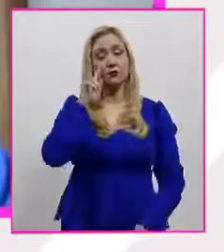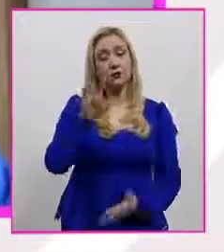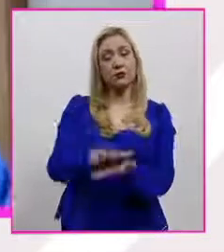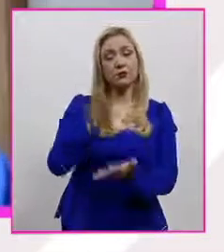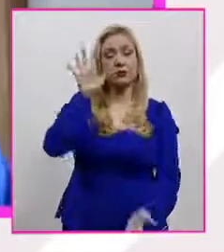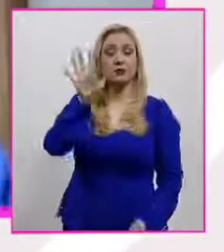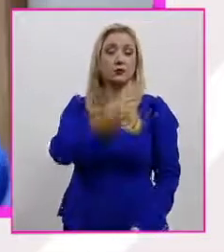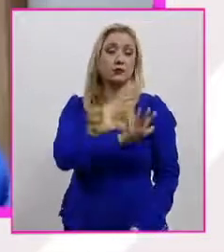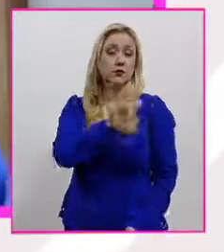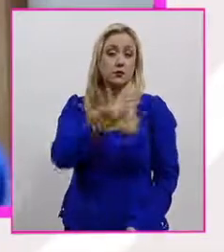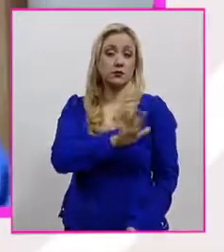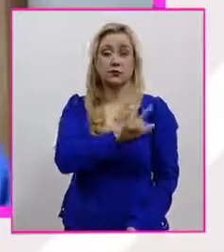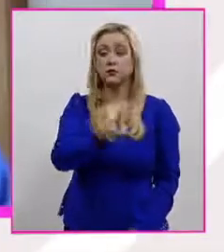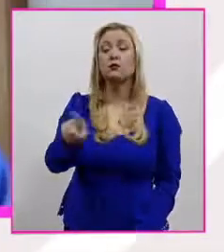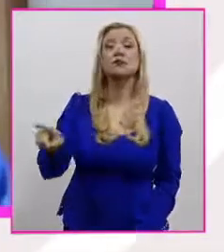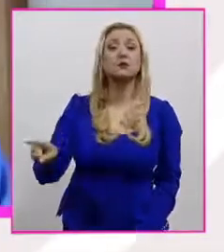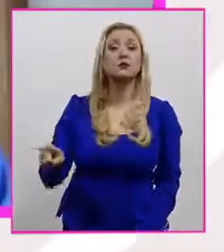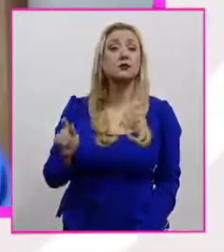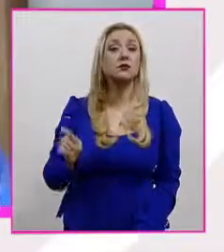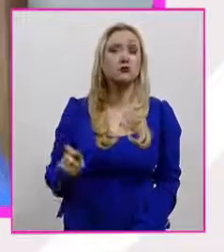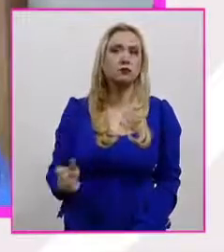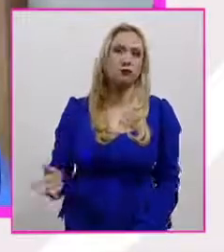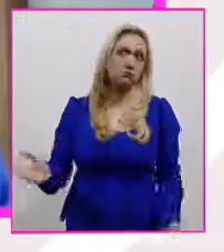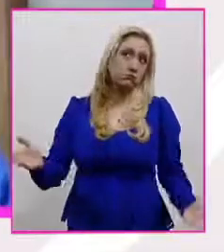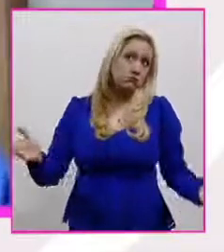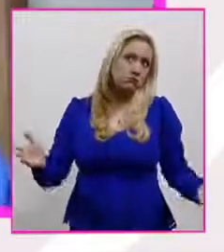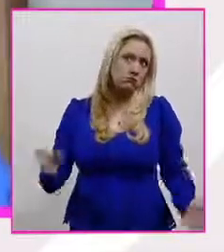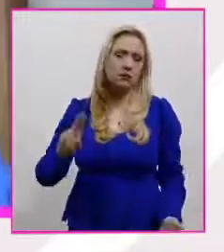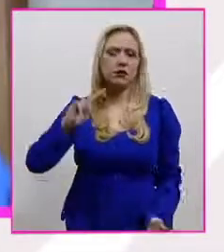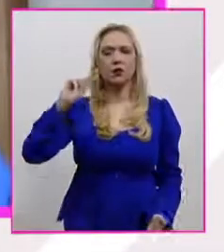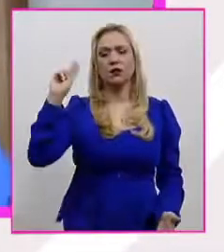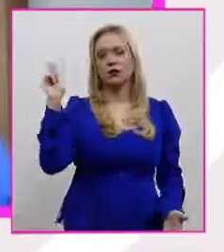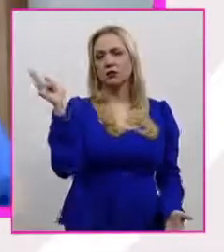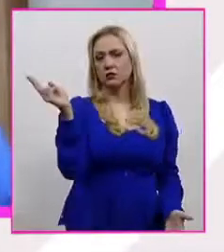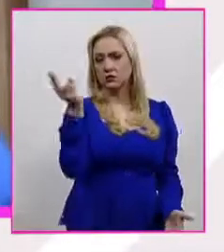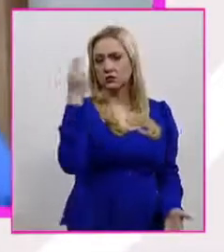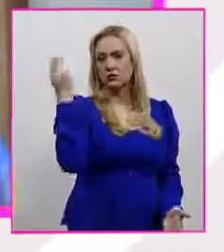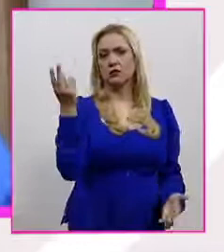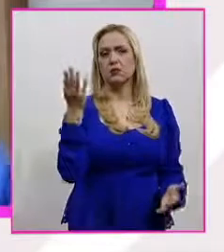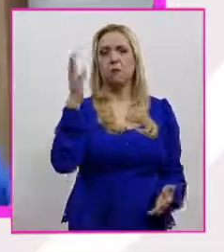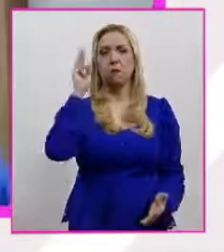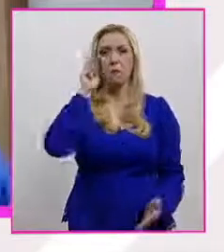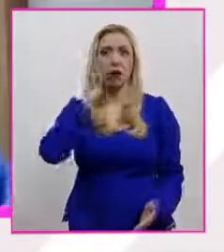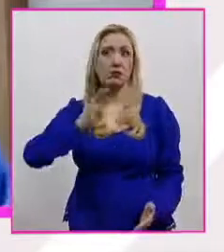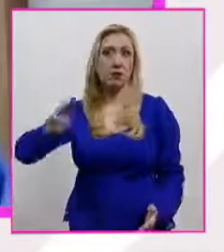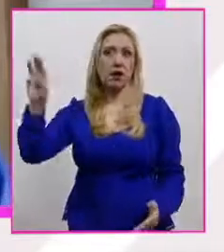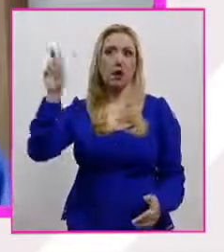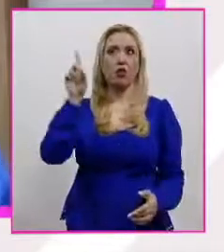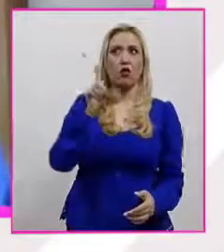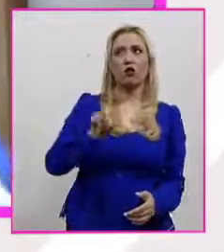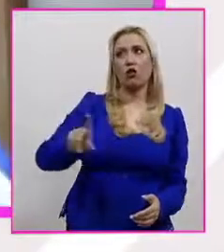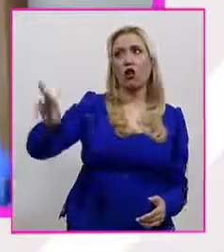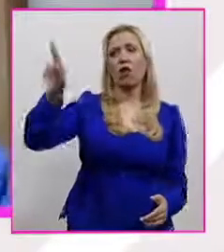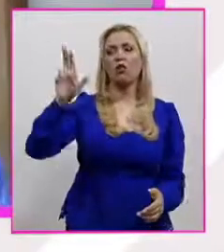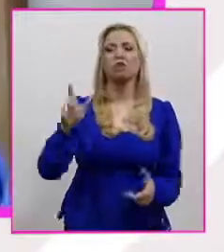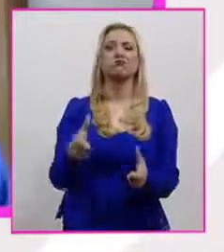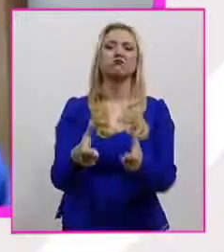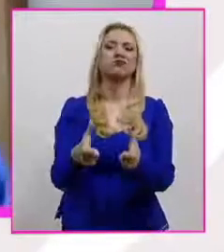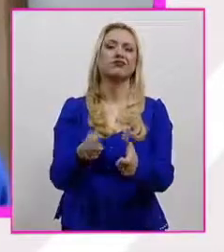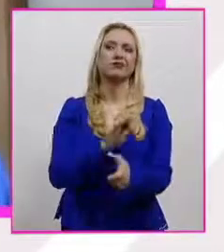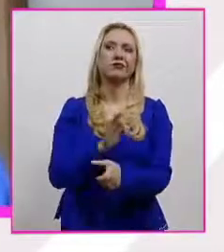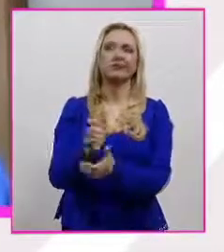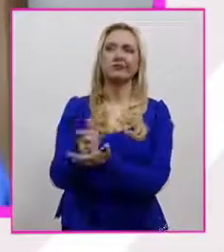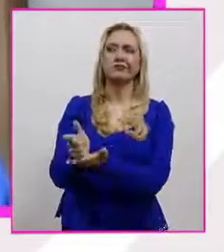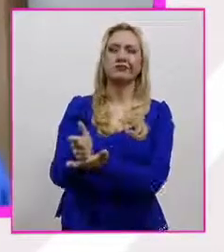están asociados a mayores niveles de escolaridad en términos de años de educación acumulada. El papel